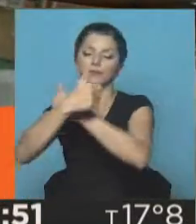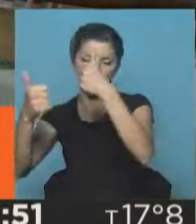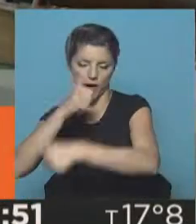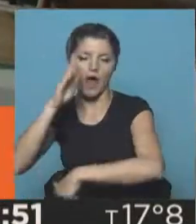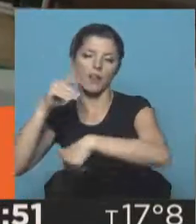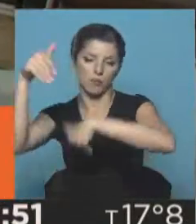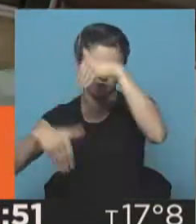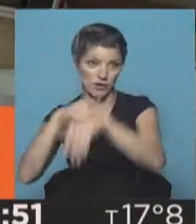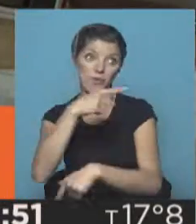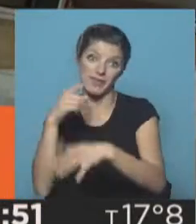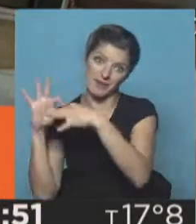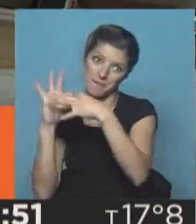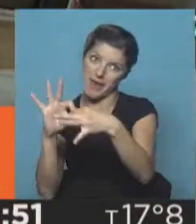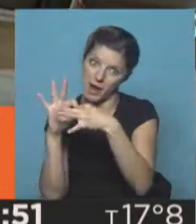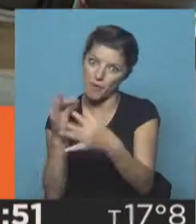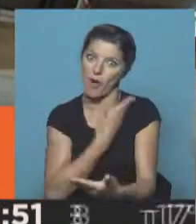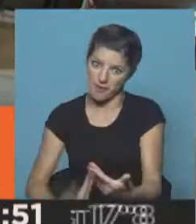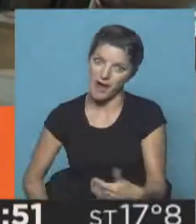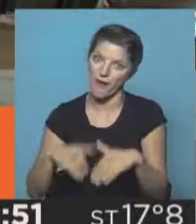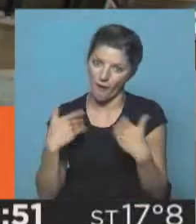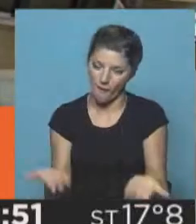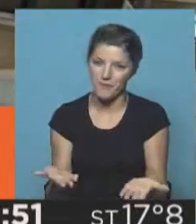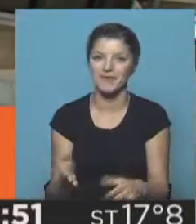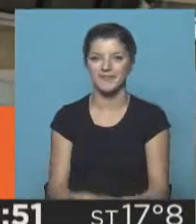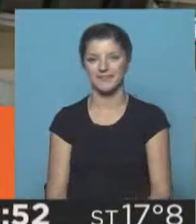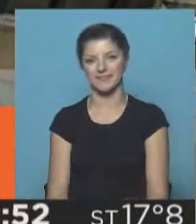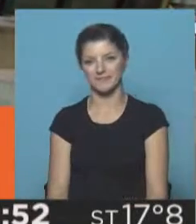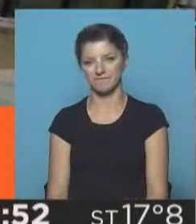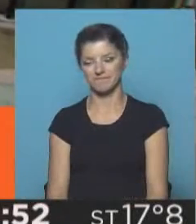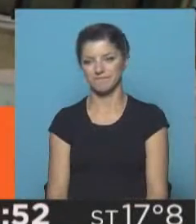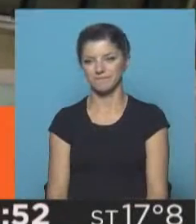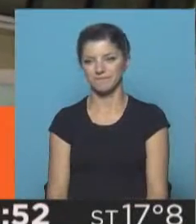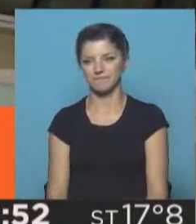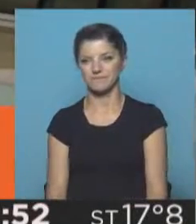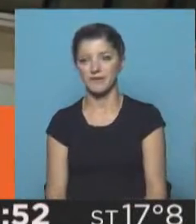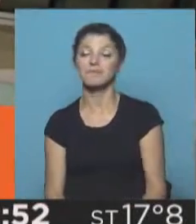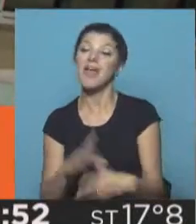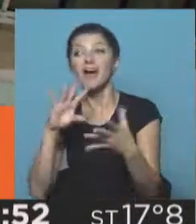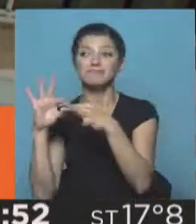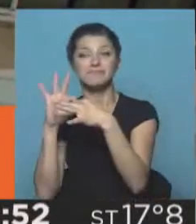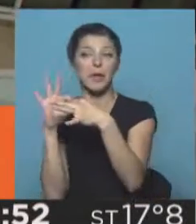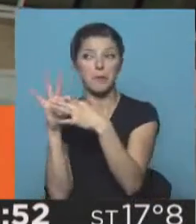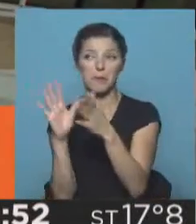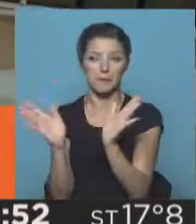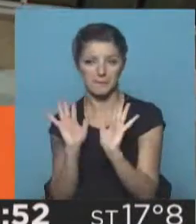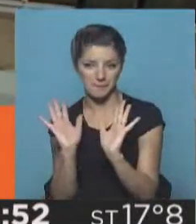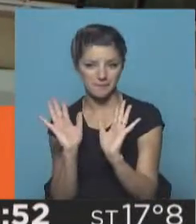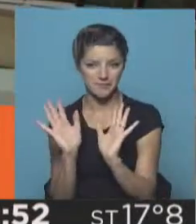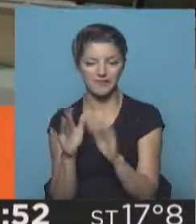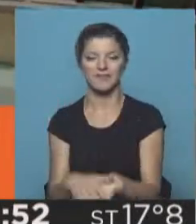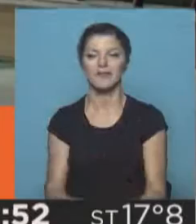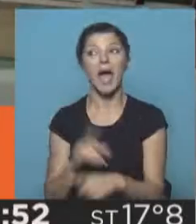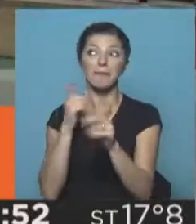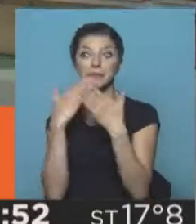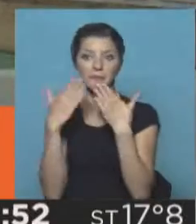relación, como decís, estrecha con el gobierno de Maduro, por plantearlo de una manera delicada, una relación cercana, parece que a veces cada tanto hablan.